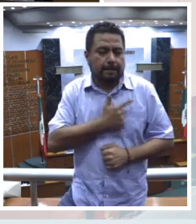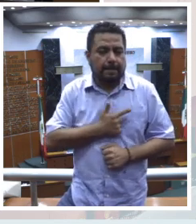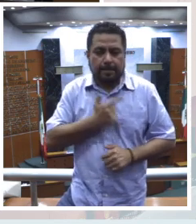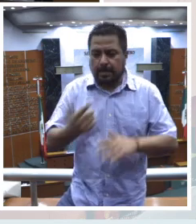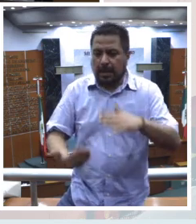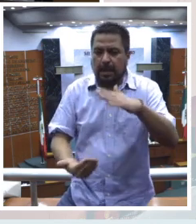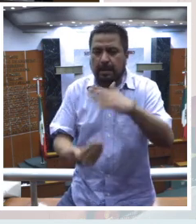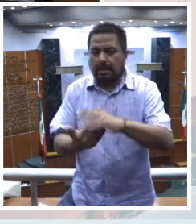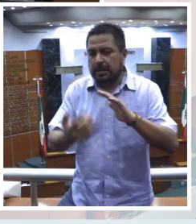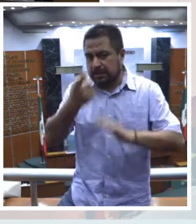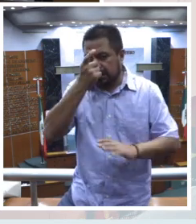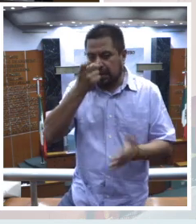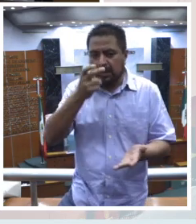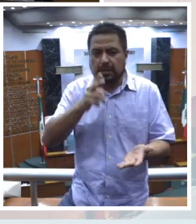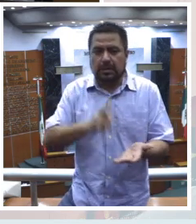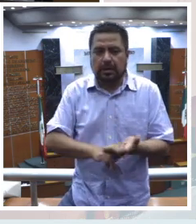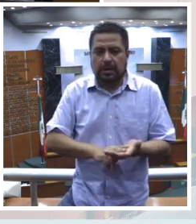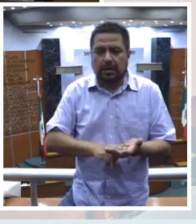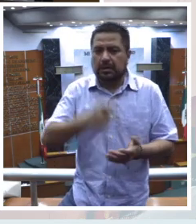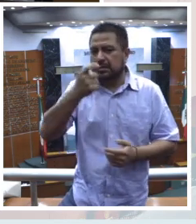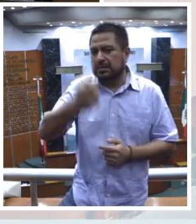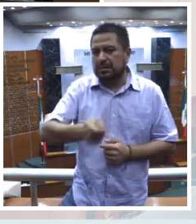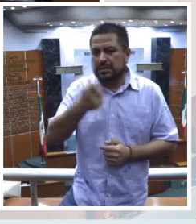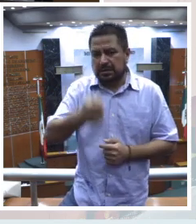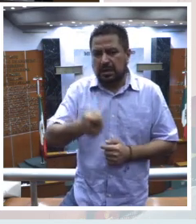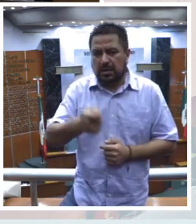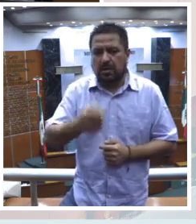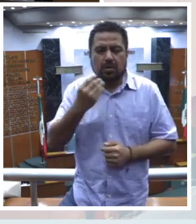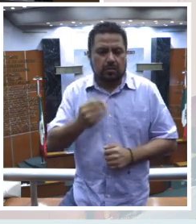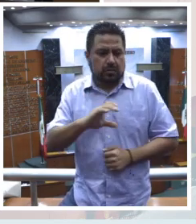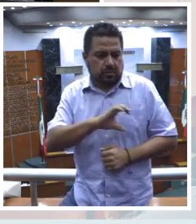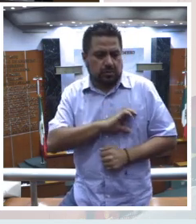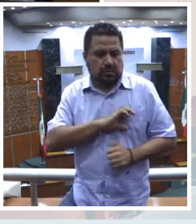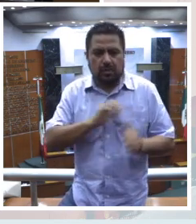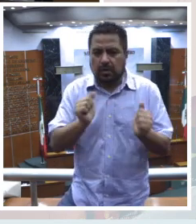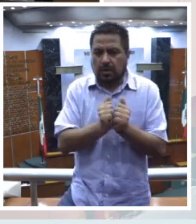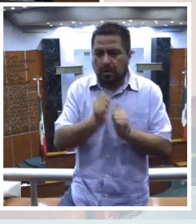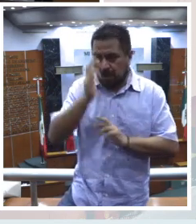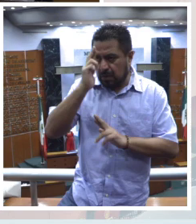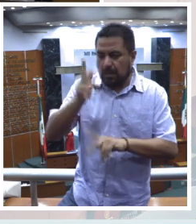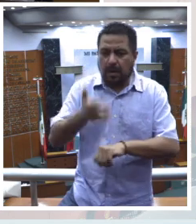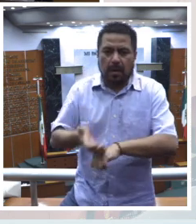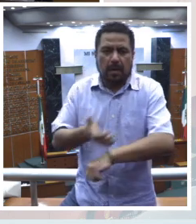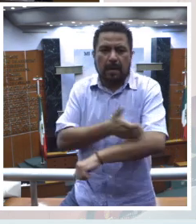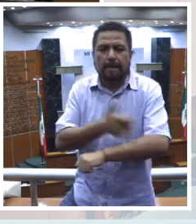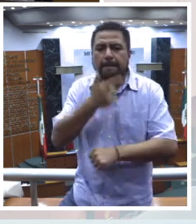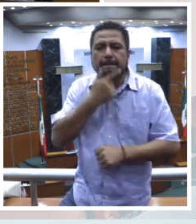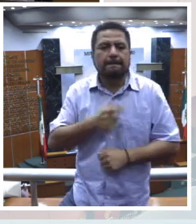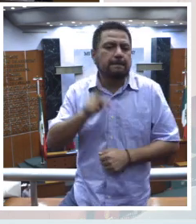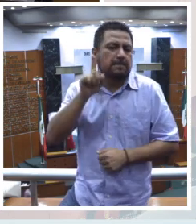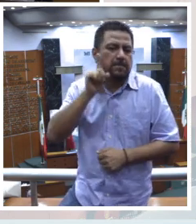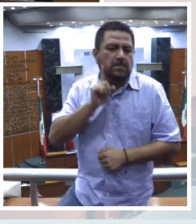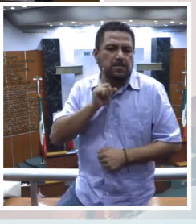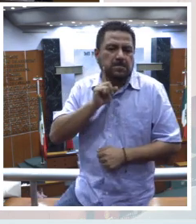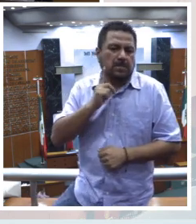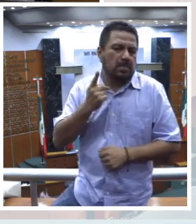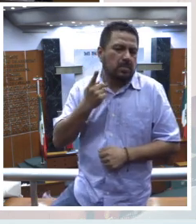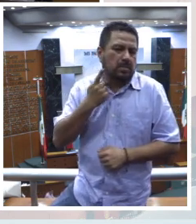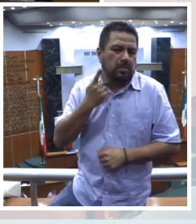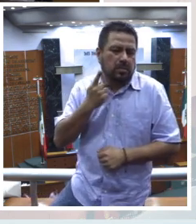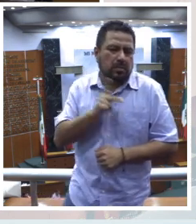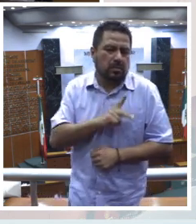a la mesa directiva. Saludo con mucho aprecio y respeto a mis compañeras y compañeros